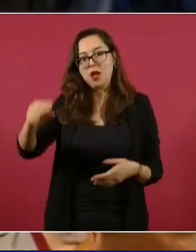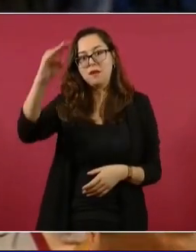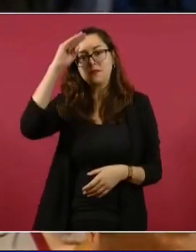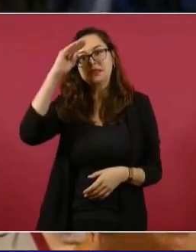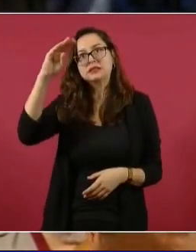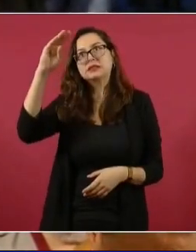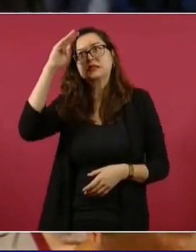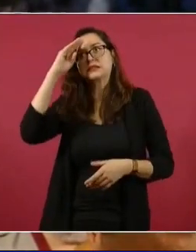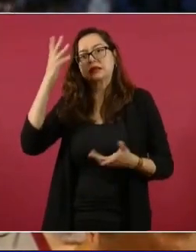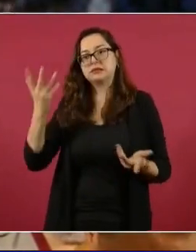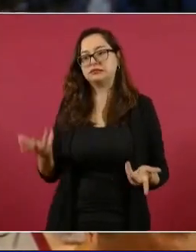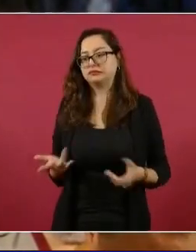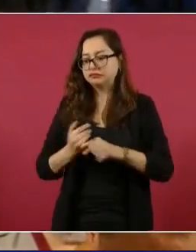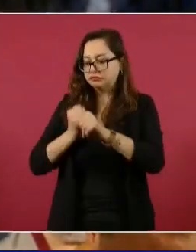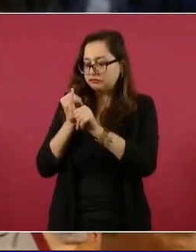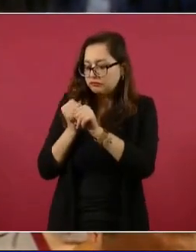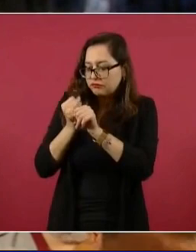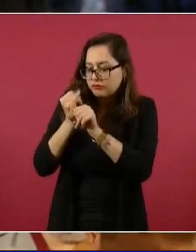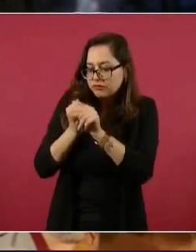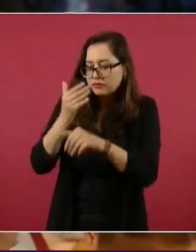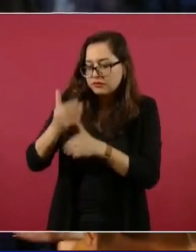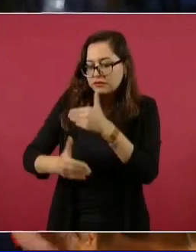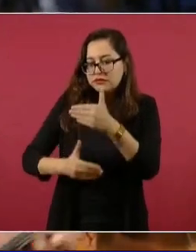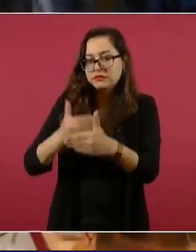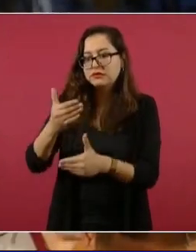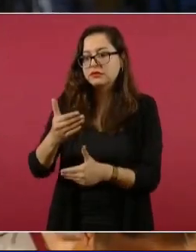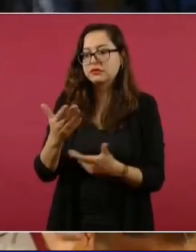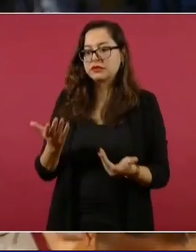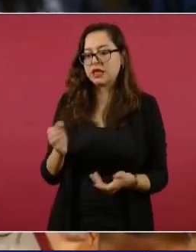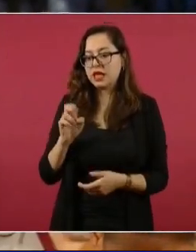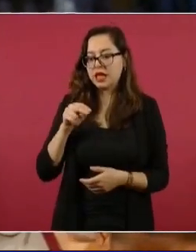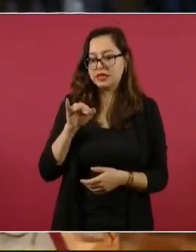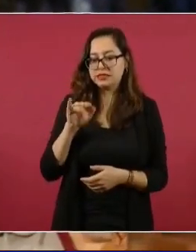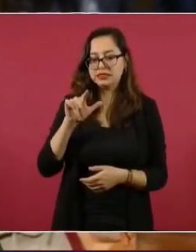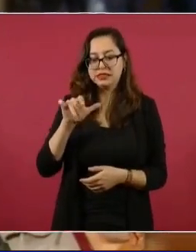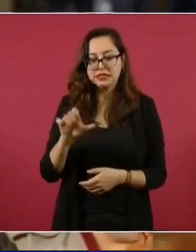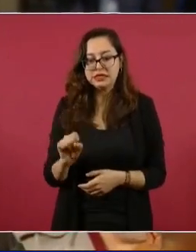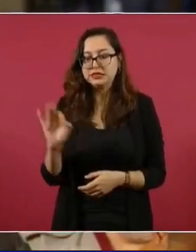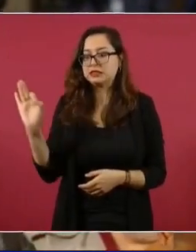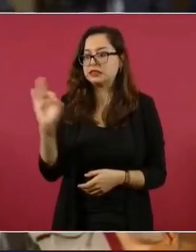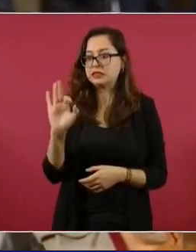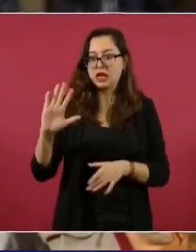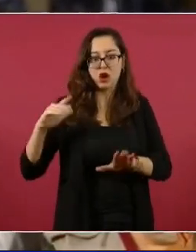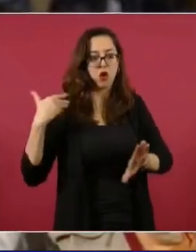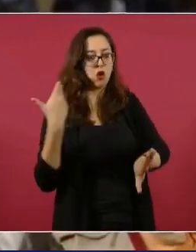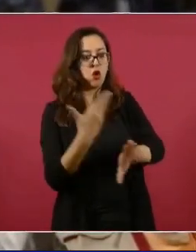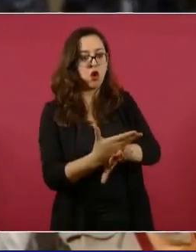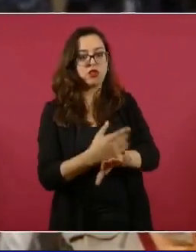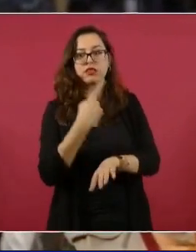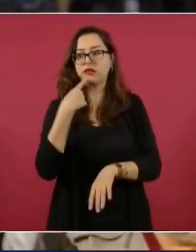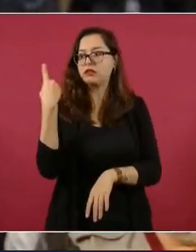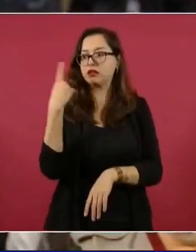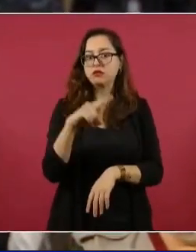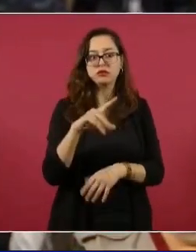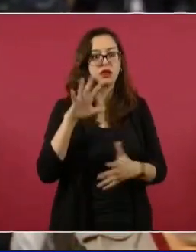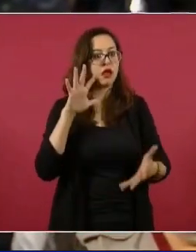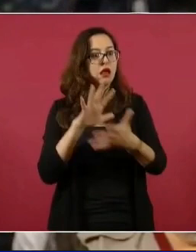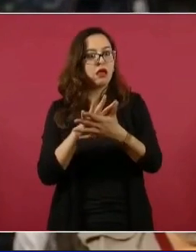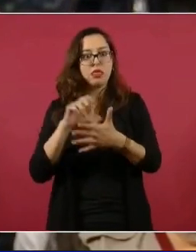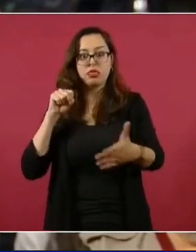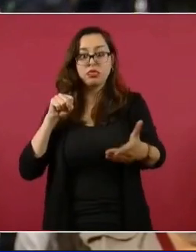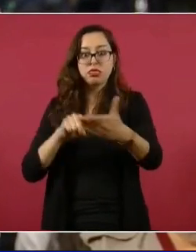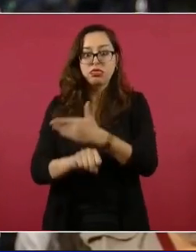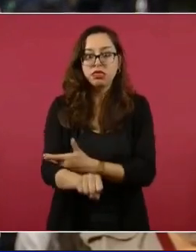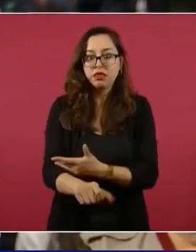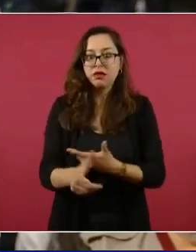la justicia Alejandro Encinas o el abogado terminaran frente a tribunales o incluso en prisión. Aquí ya supimos